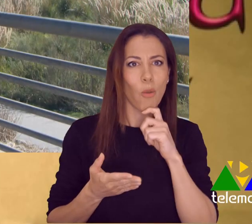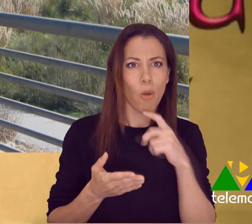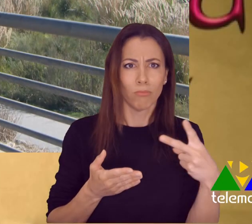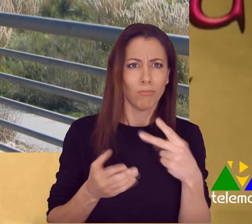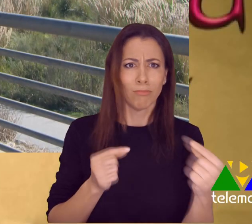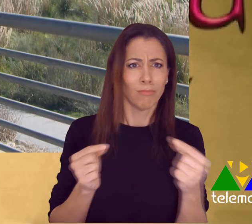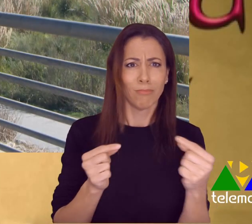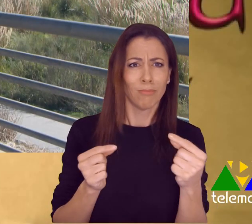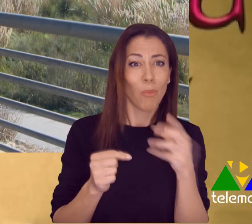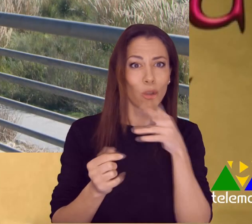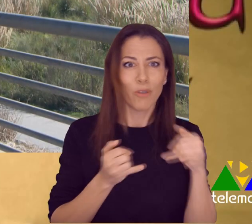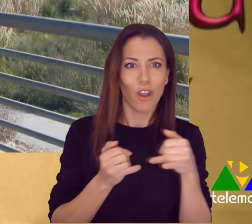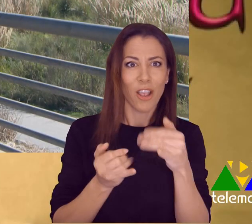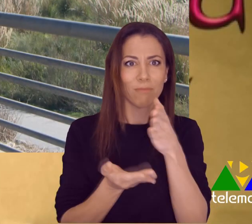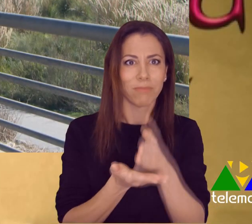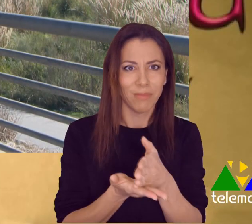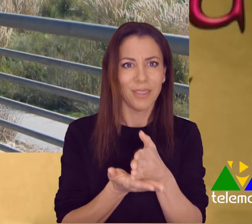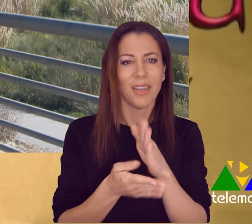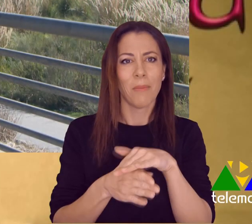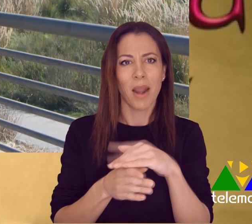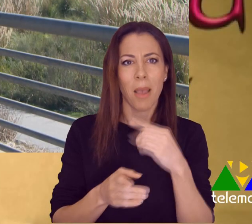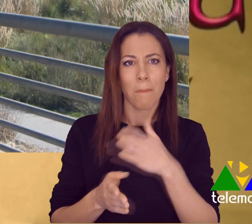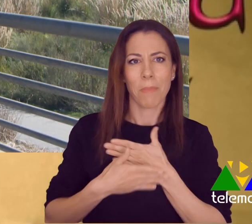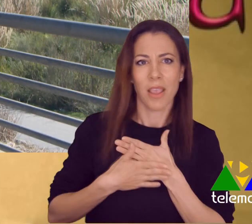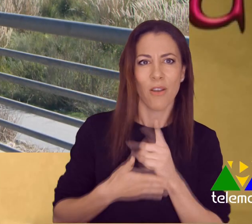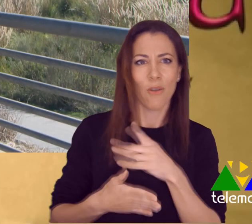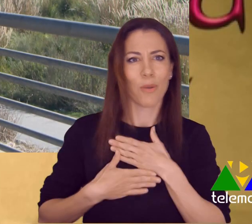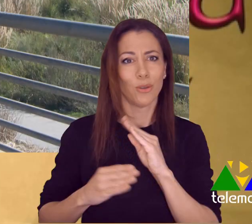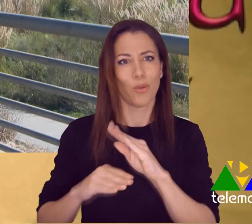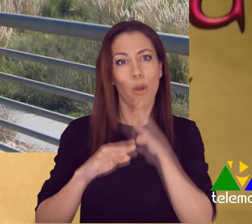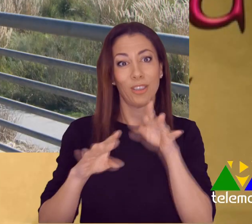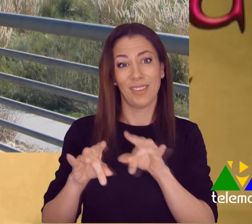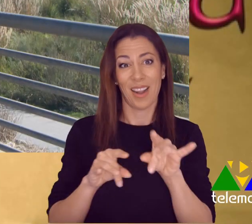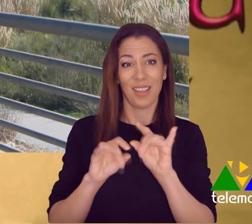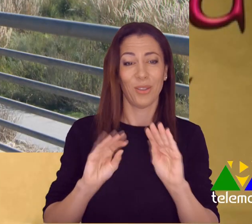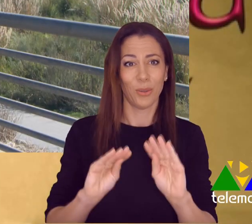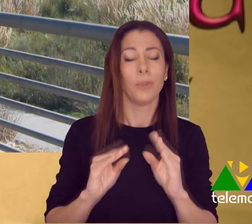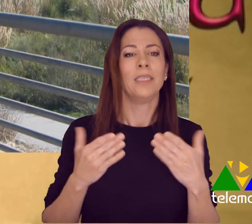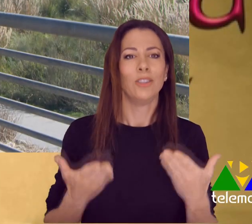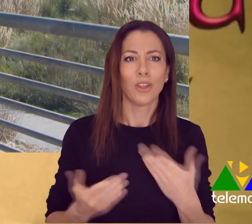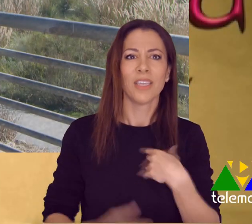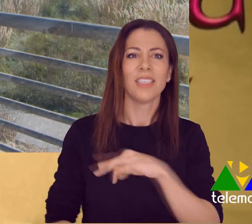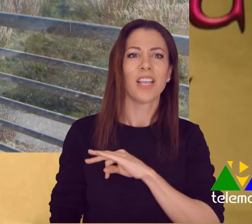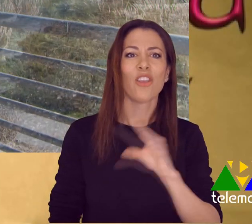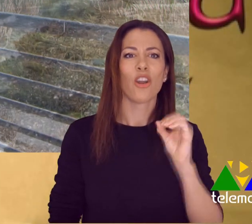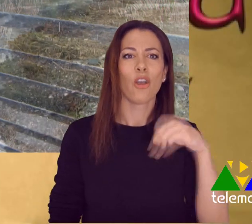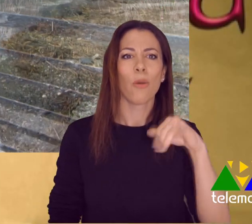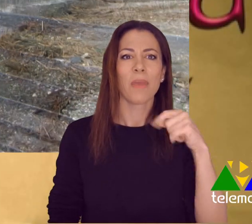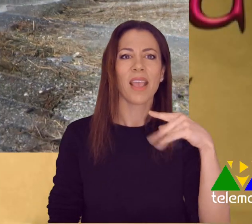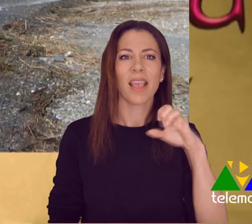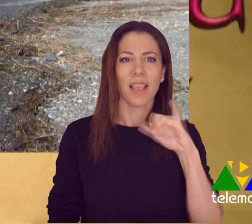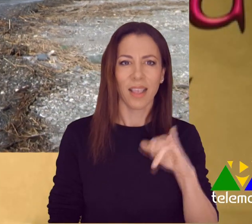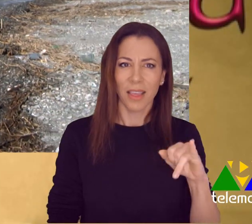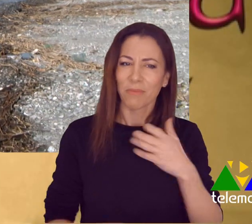un baluarte importantísimo precisamente para esas luchas por el territorio. Don Manuel Domínguez, bienvenido un día más con